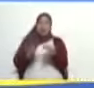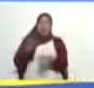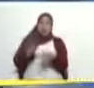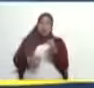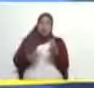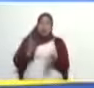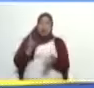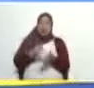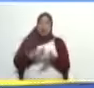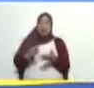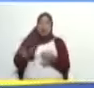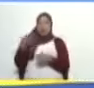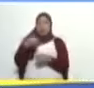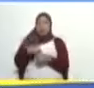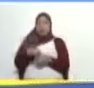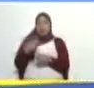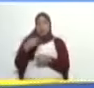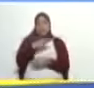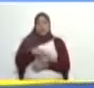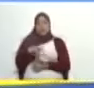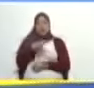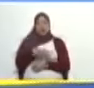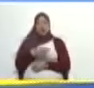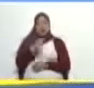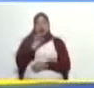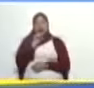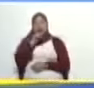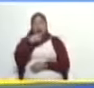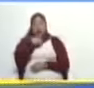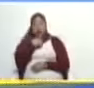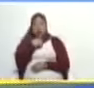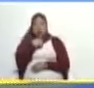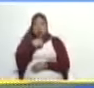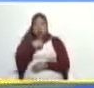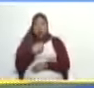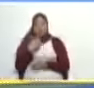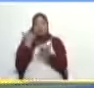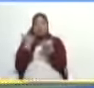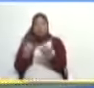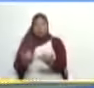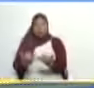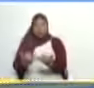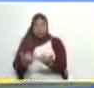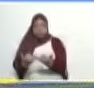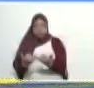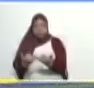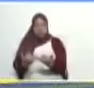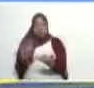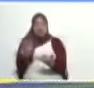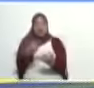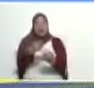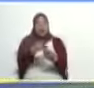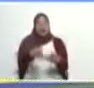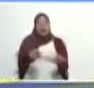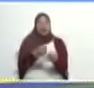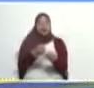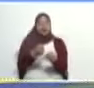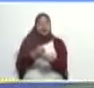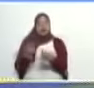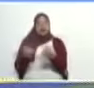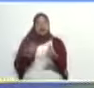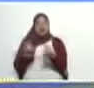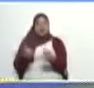ha dicho, esos ingresos vayan a la gran misión Abuelos y Abuelos de la Patria, como un mecanismo de distribuir la